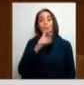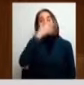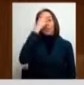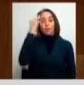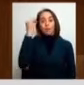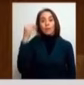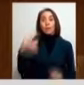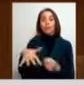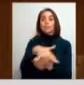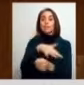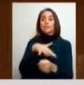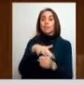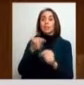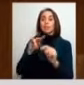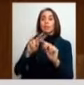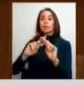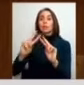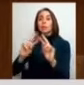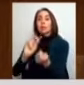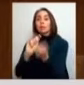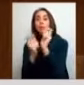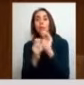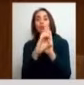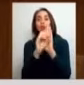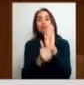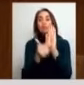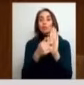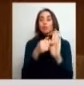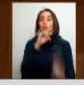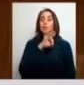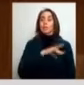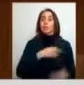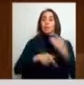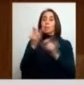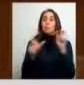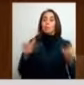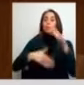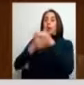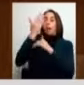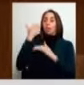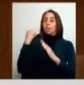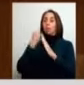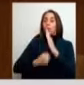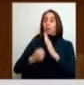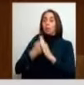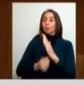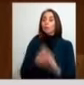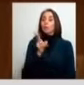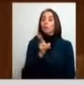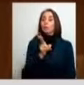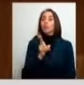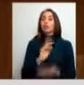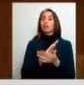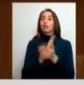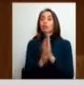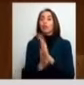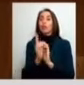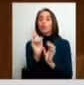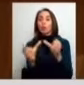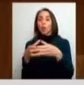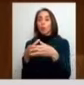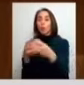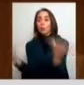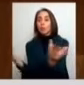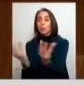constituyente de chile a quienes lucharon para impedir que todo aquello que un sector minoritario de